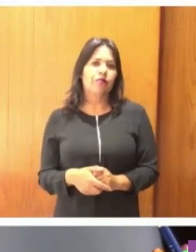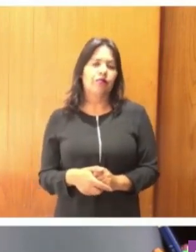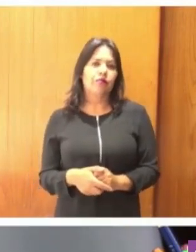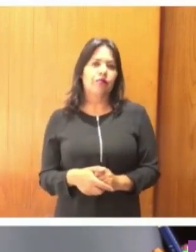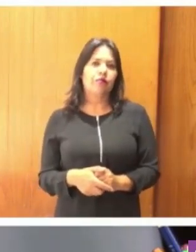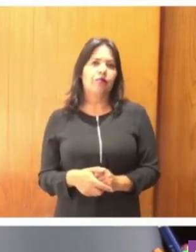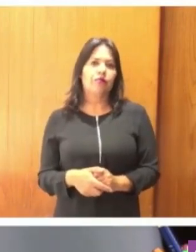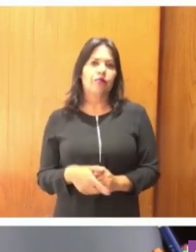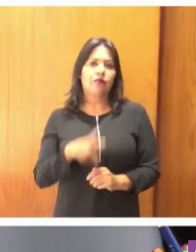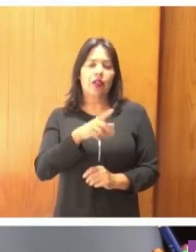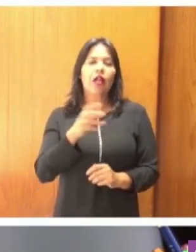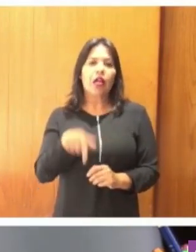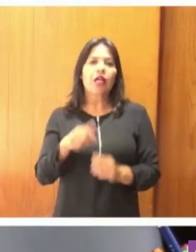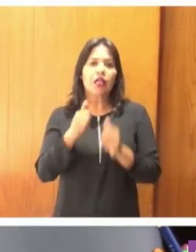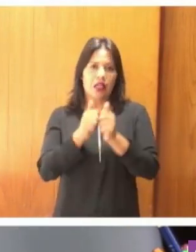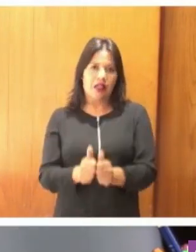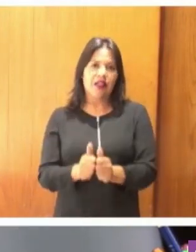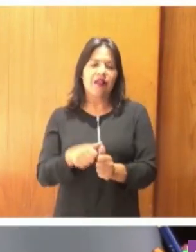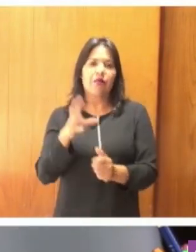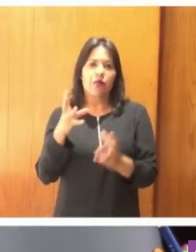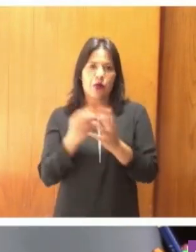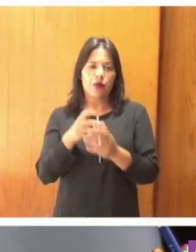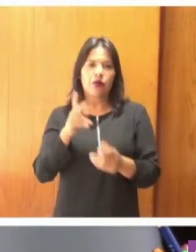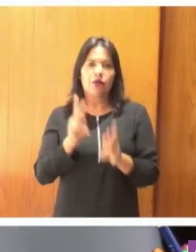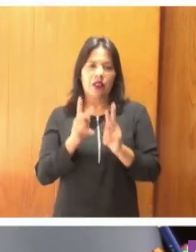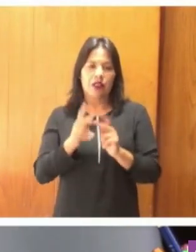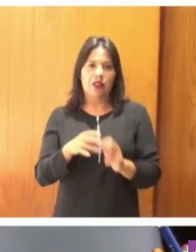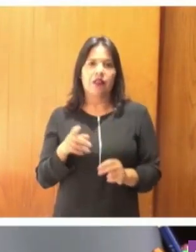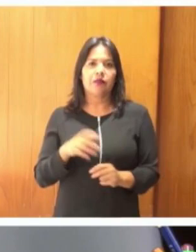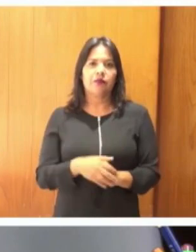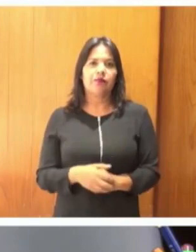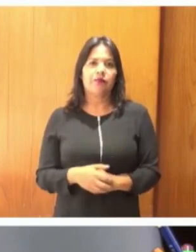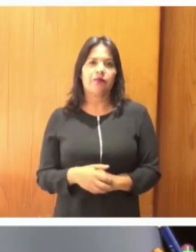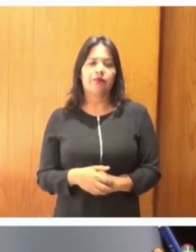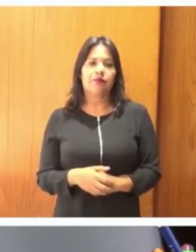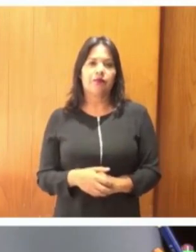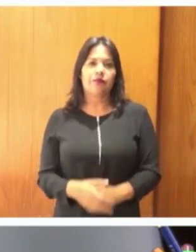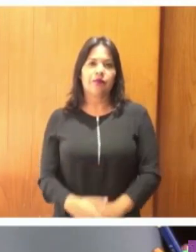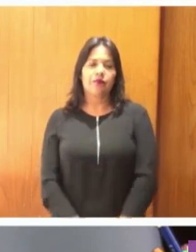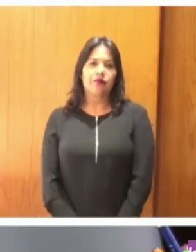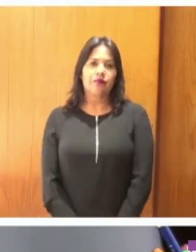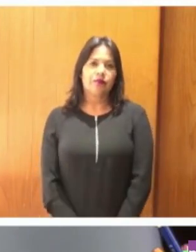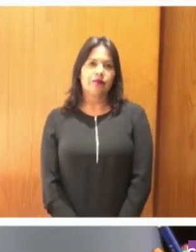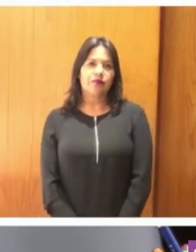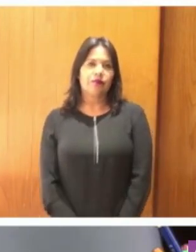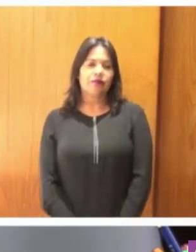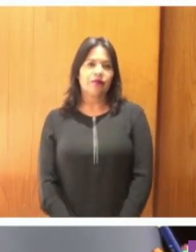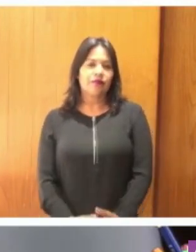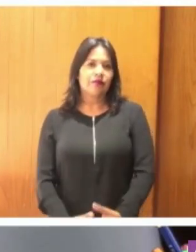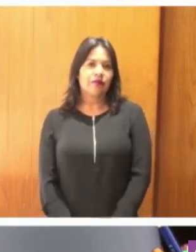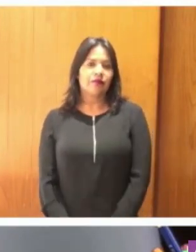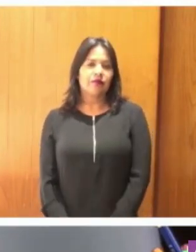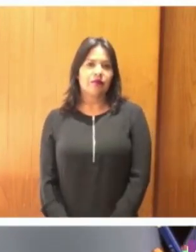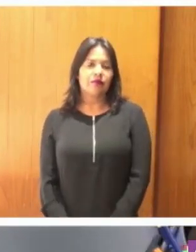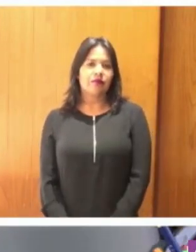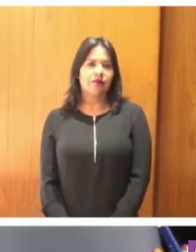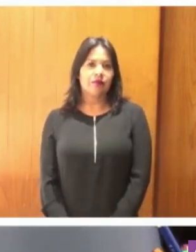él se queda con nosotros. Vamos a empezar entonces esta sesión de pleno con el permiso de las comisionadas, si me permiten, si estamos listos.